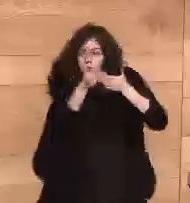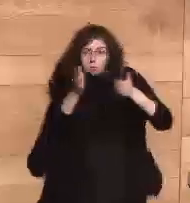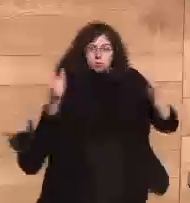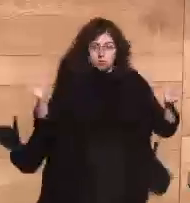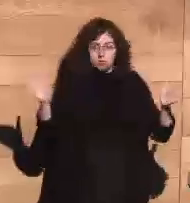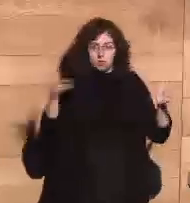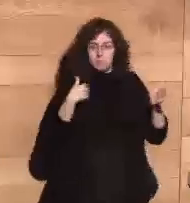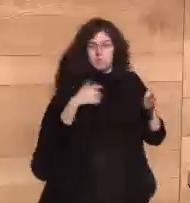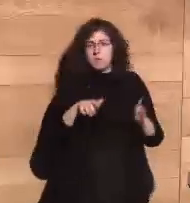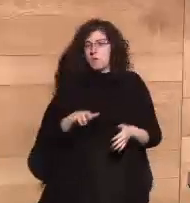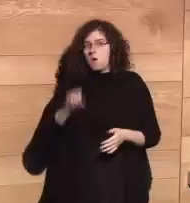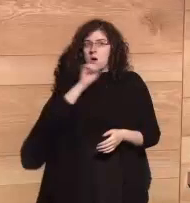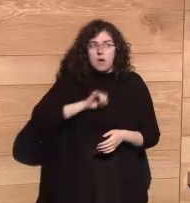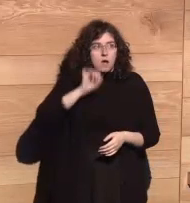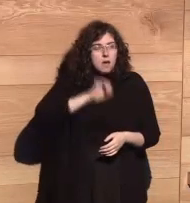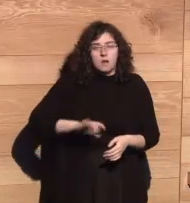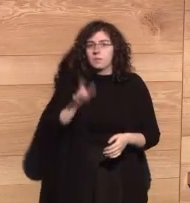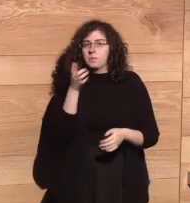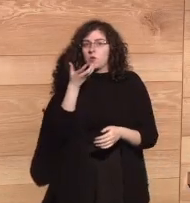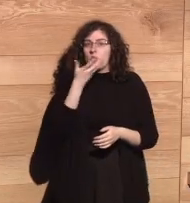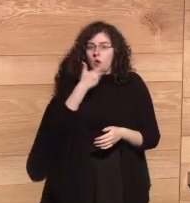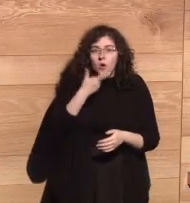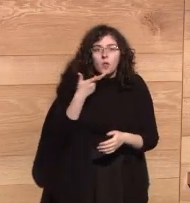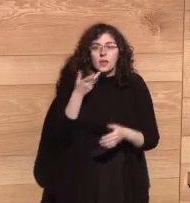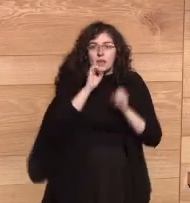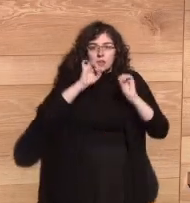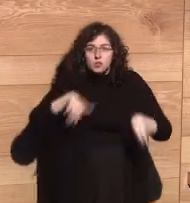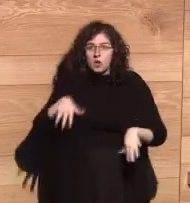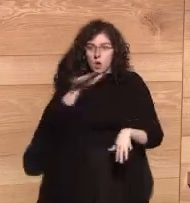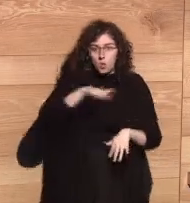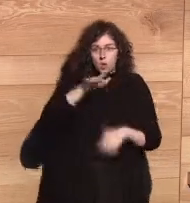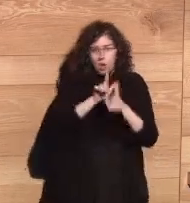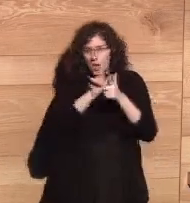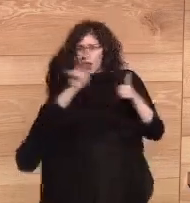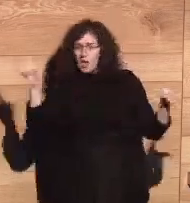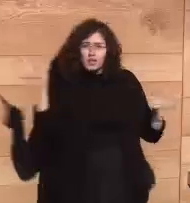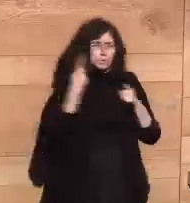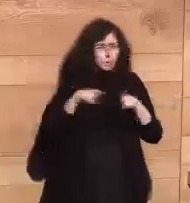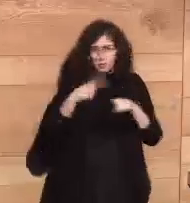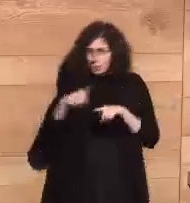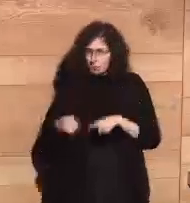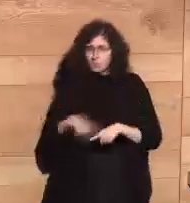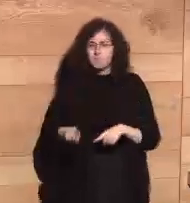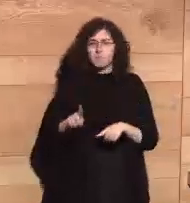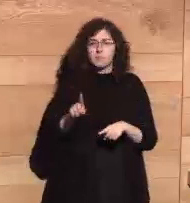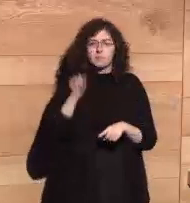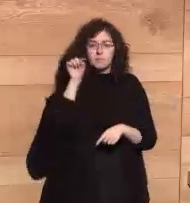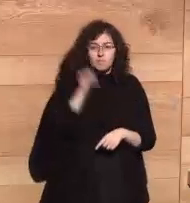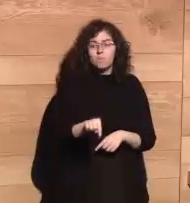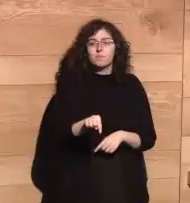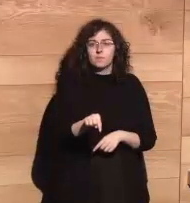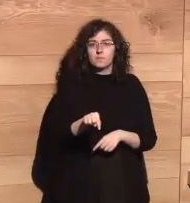parecía fascinante saber y conocer historias de lugares, ¿no?, tan lejos y tan diferentes. Y desde ese